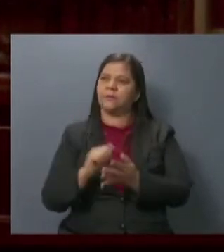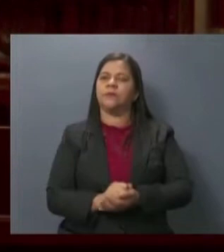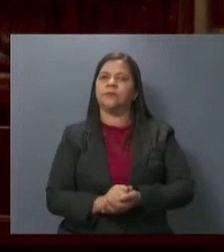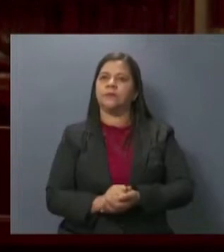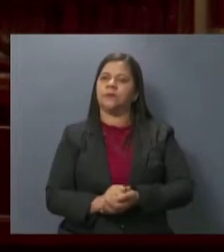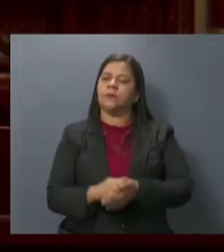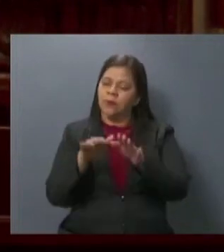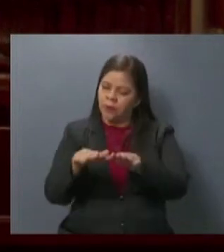Gracias, presidente.